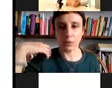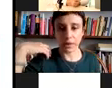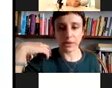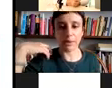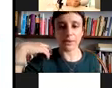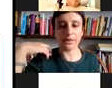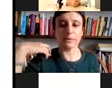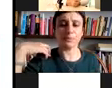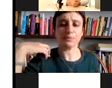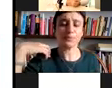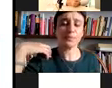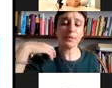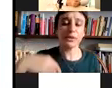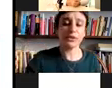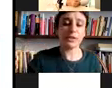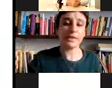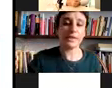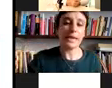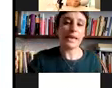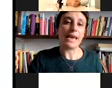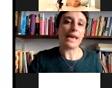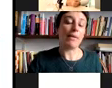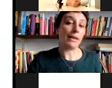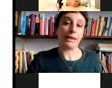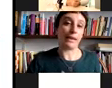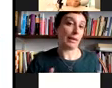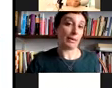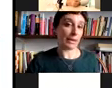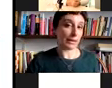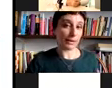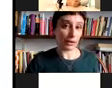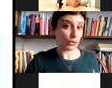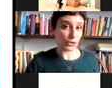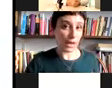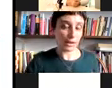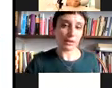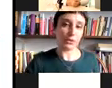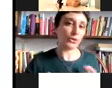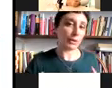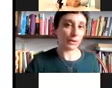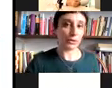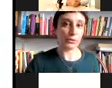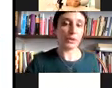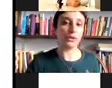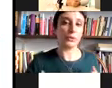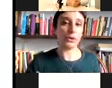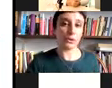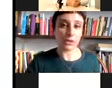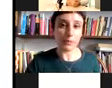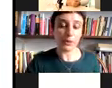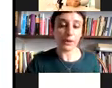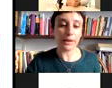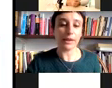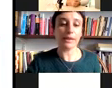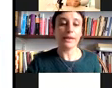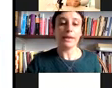convierte en una discapacidad. Entonces, habla de que la discapacidad es algo social, es algo socialmente construido, es un